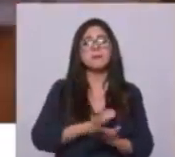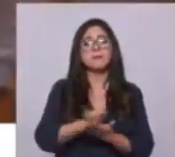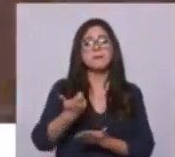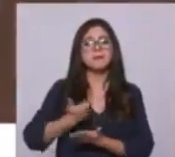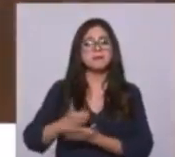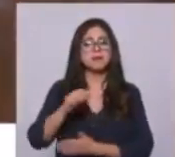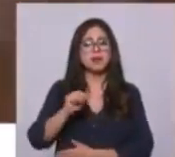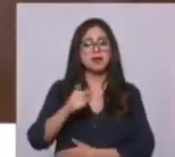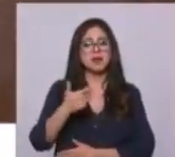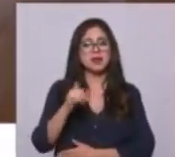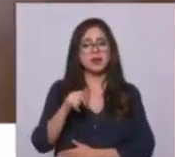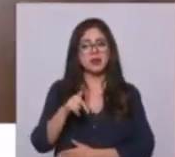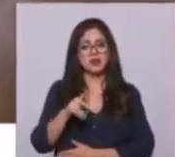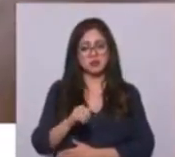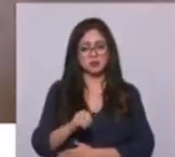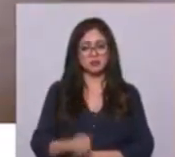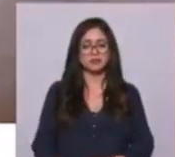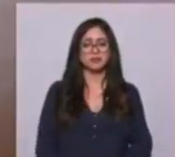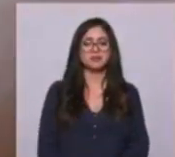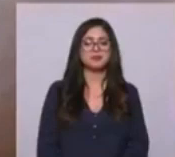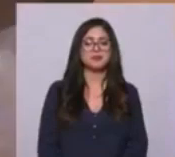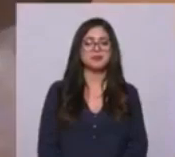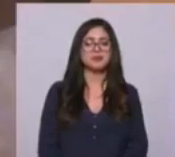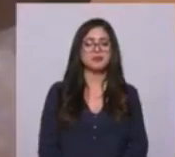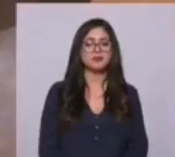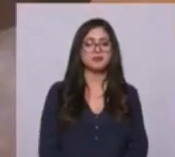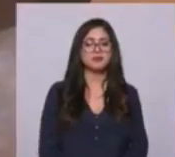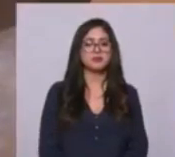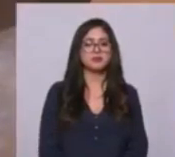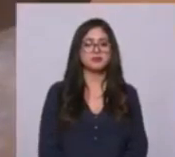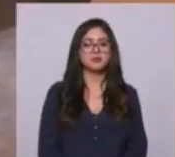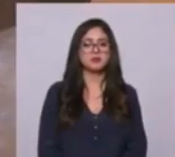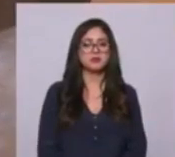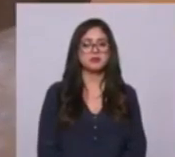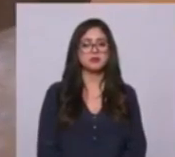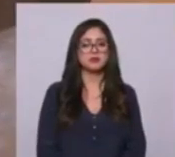aguinaldos. En la cámara Javier Cordero para 21 Noticias, Enrique Muñiz.